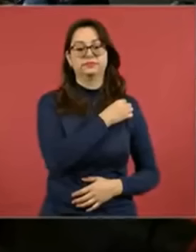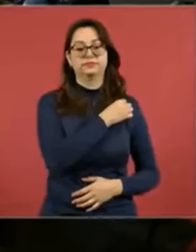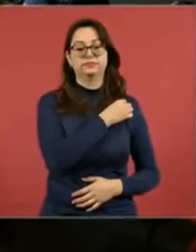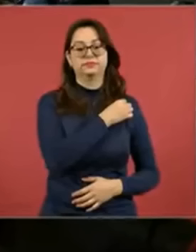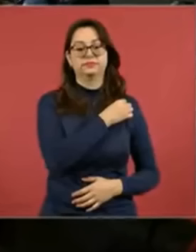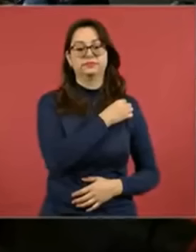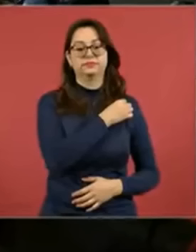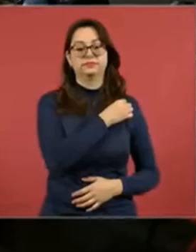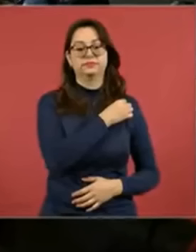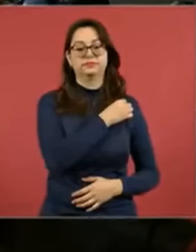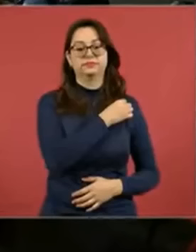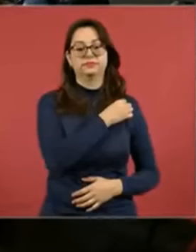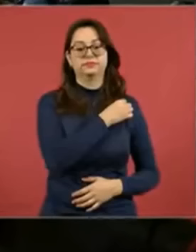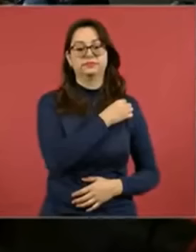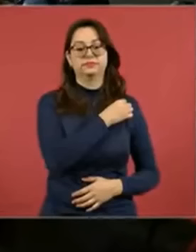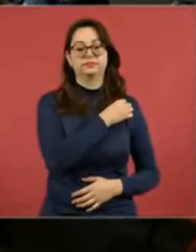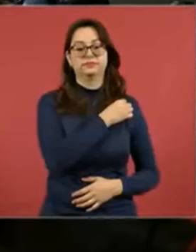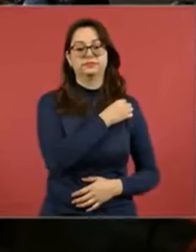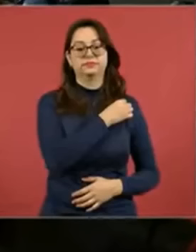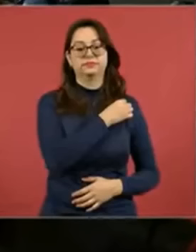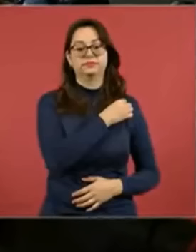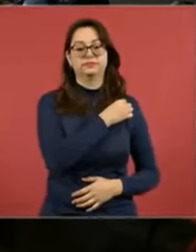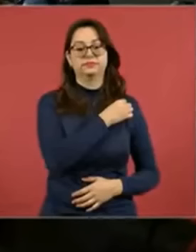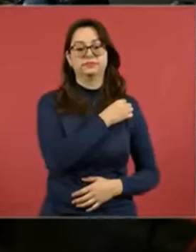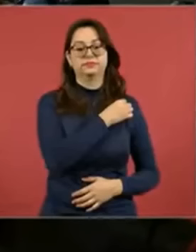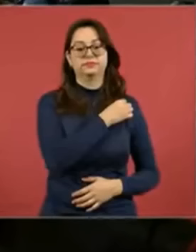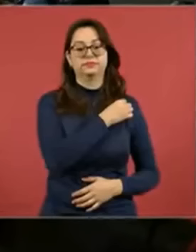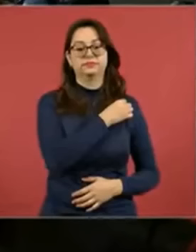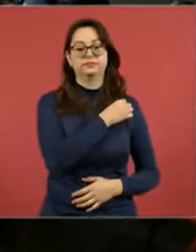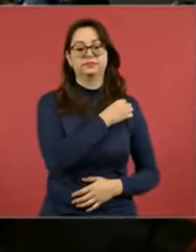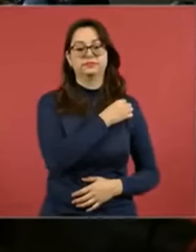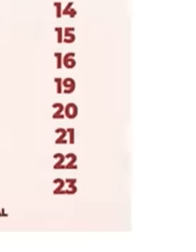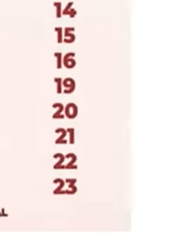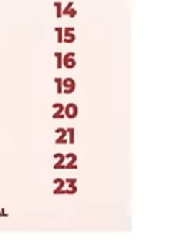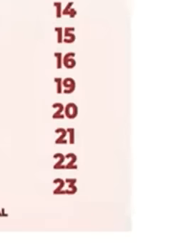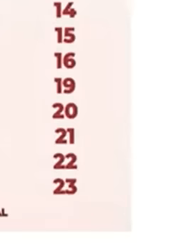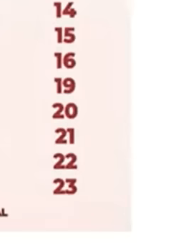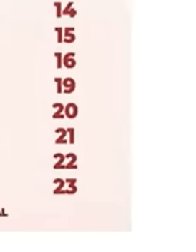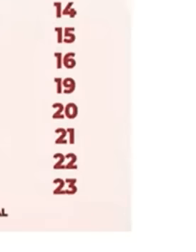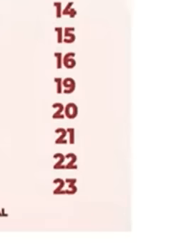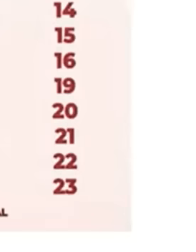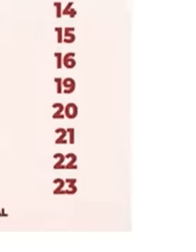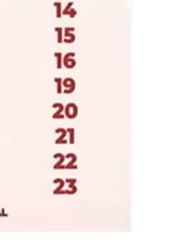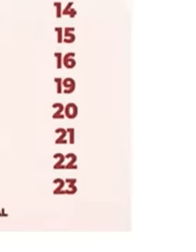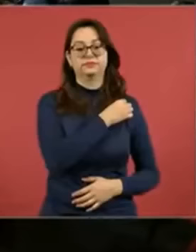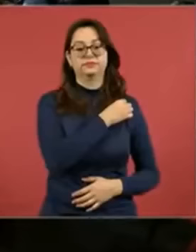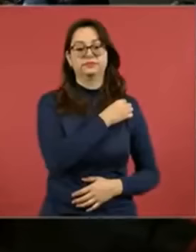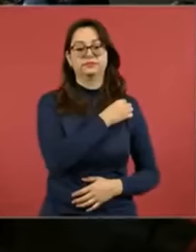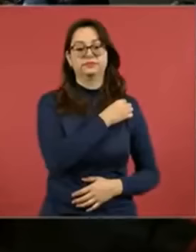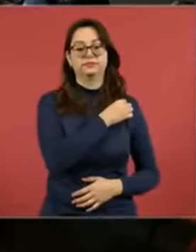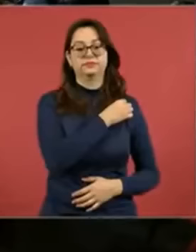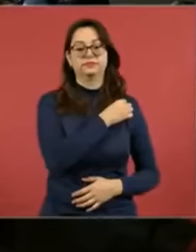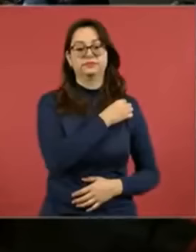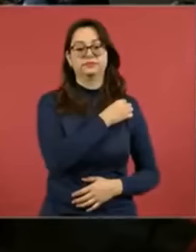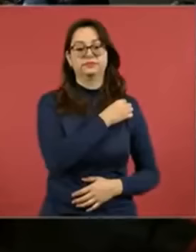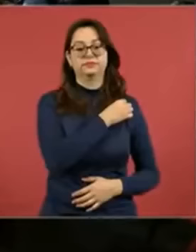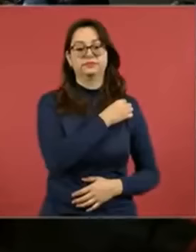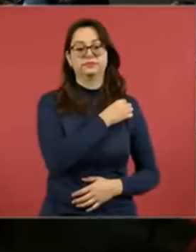es especial y va dirigida para todos aquellos abuelitos que se incorporaron en el periodo